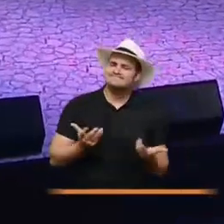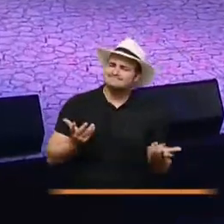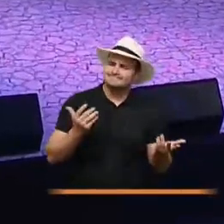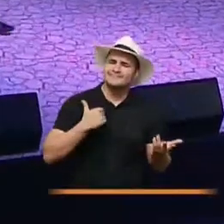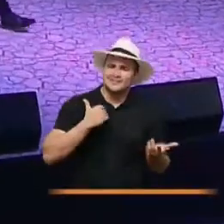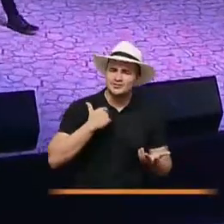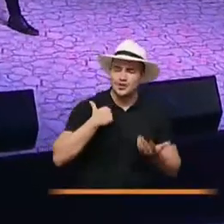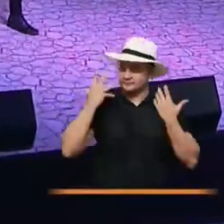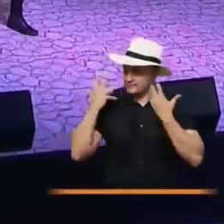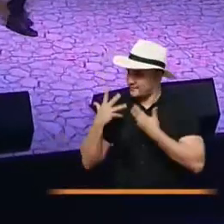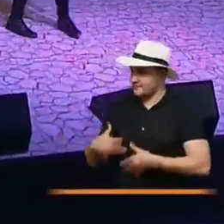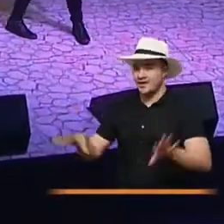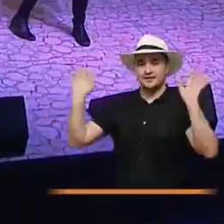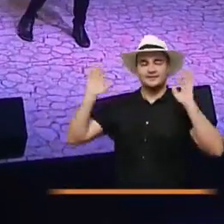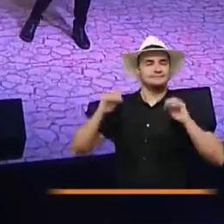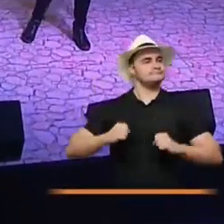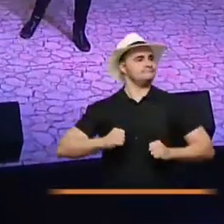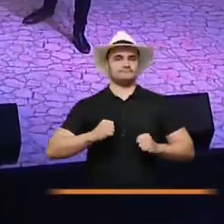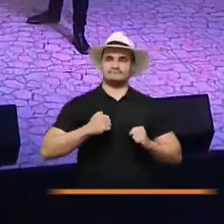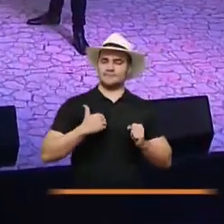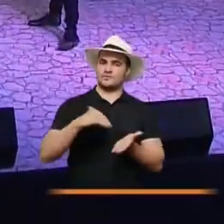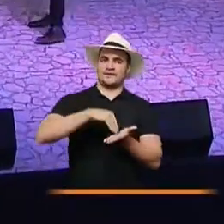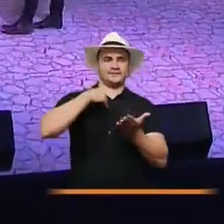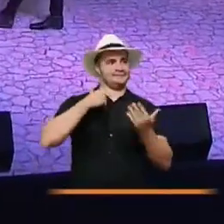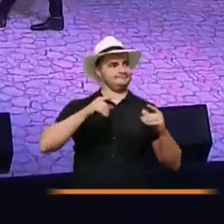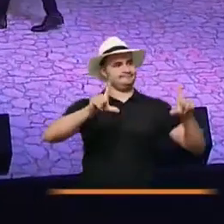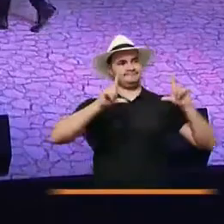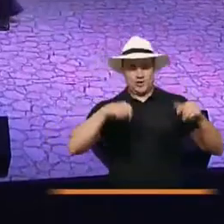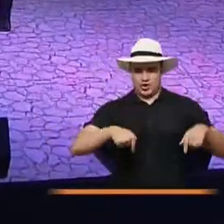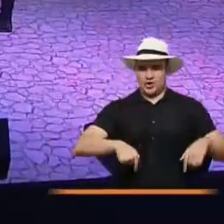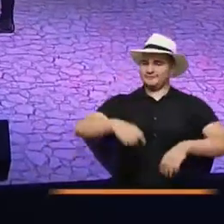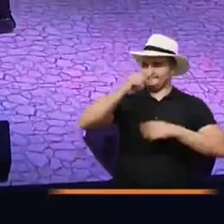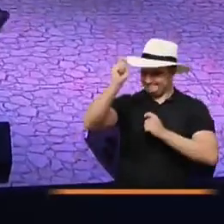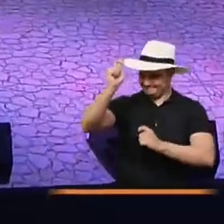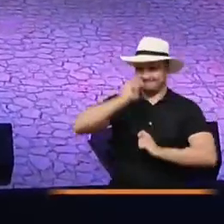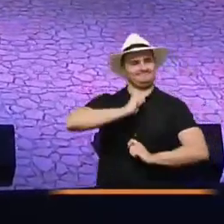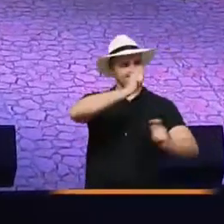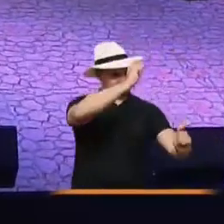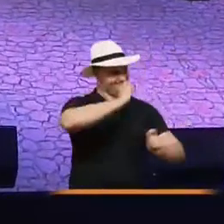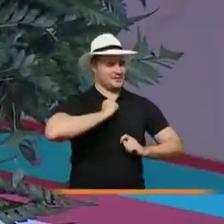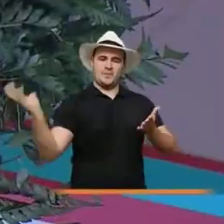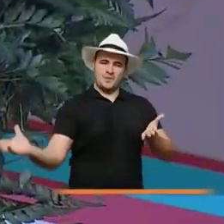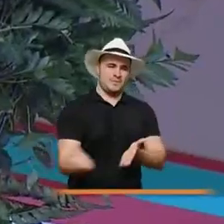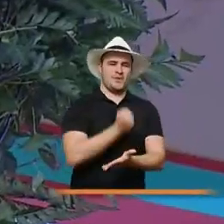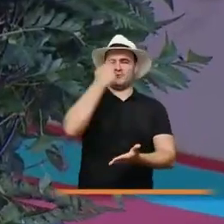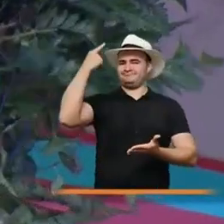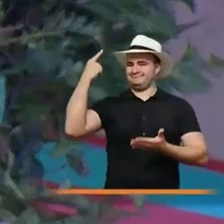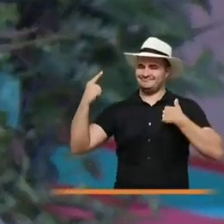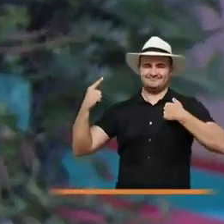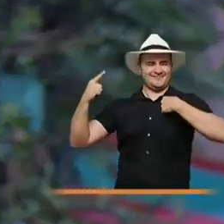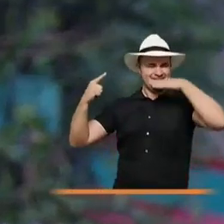ellos salgan nuevamente rey aquí sé que todo me lees y te